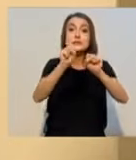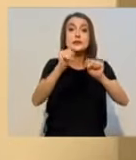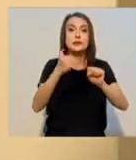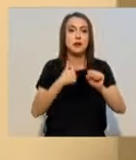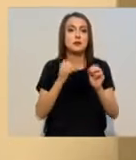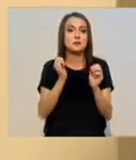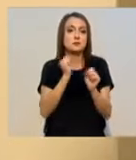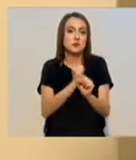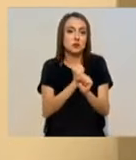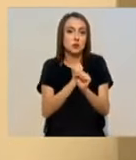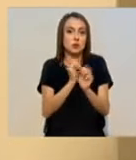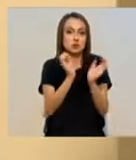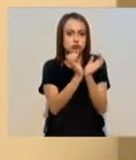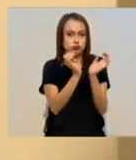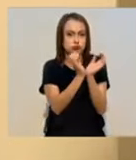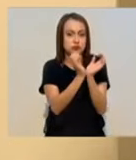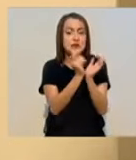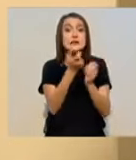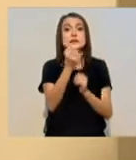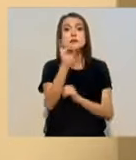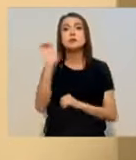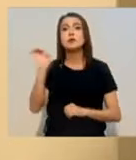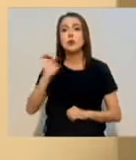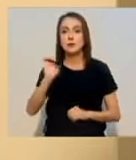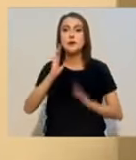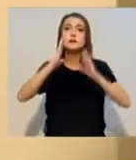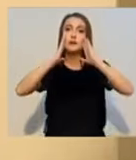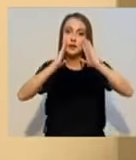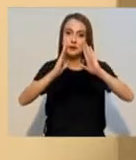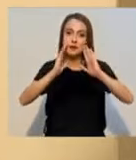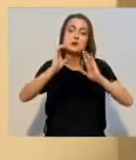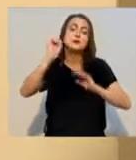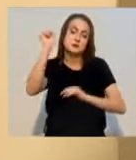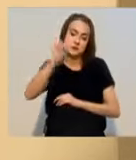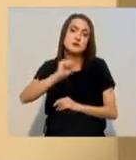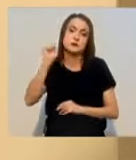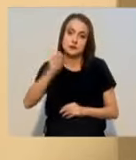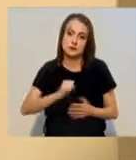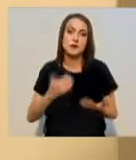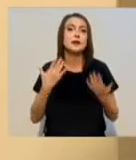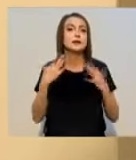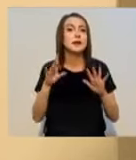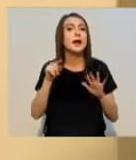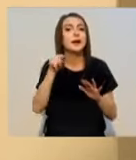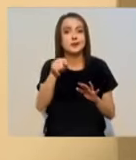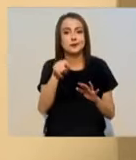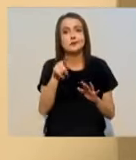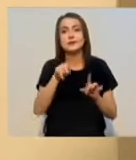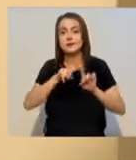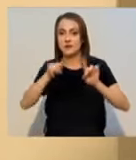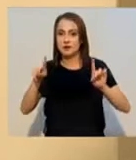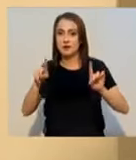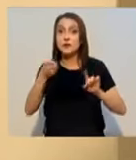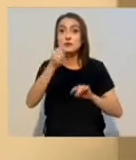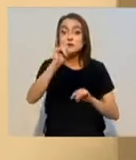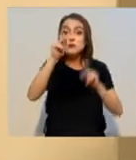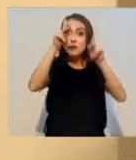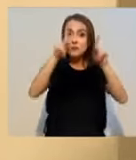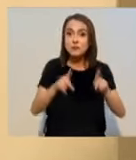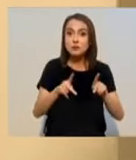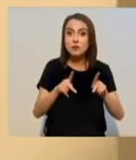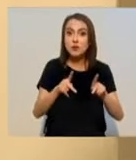asegurada. Si es una emergencia, se atiende sí o sí. Eso ya es independiente de si la